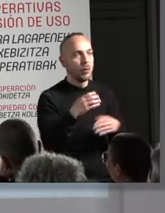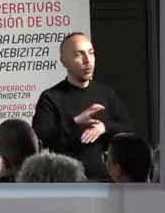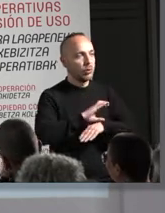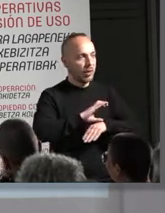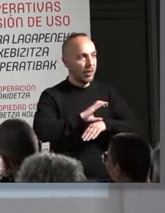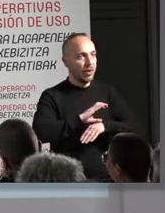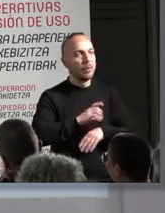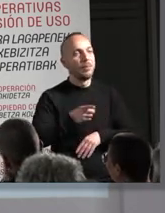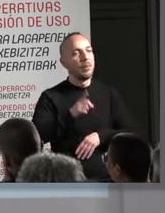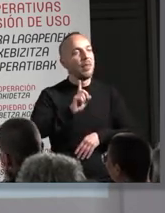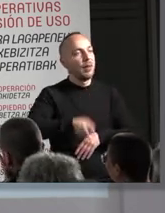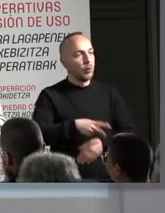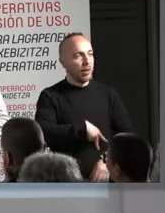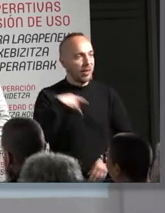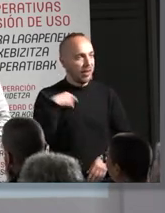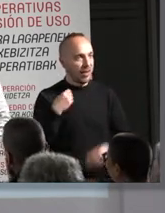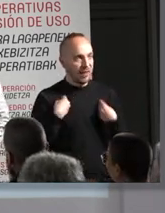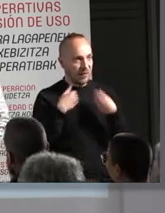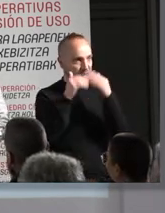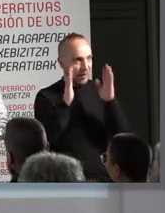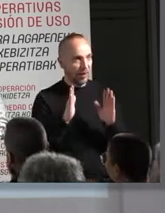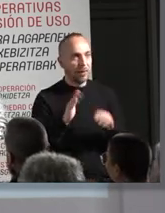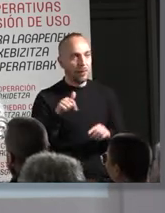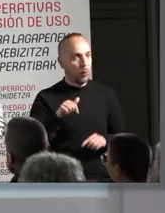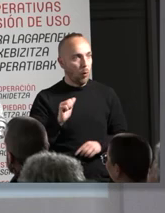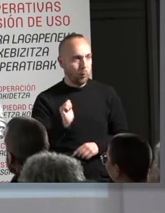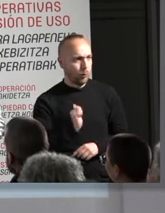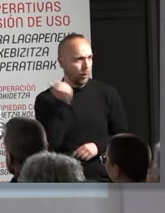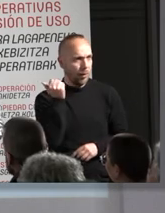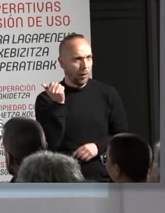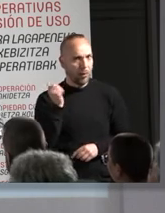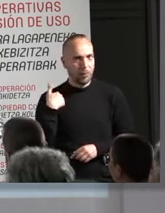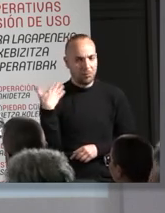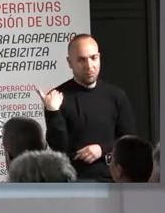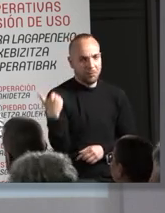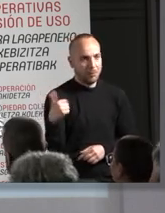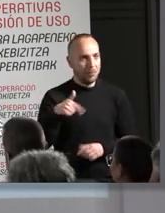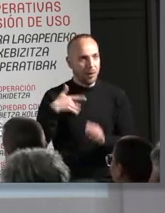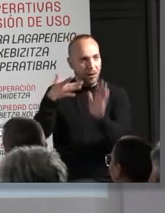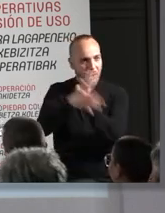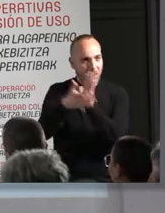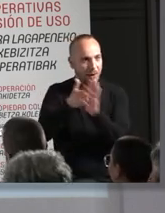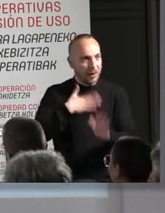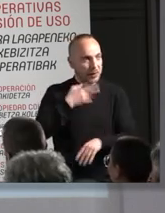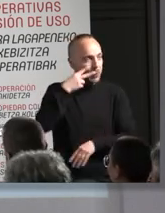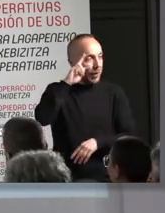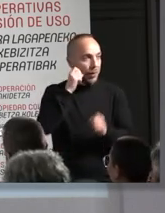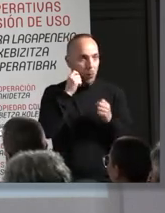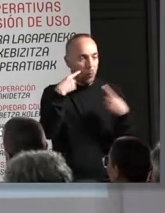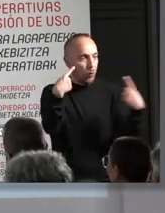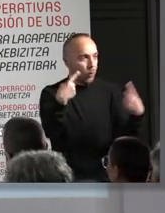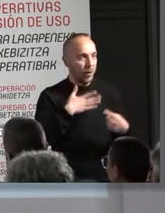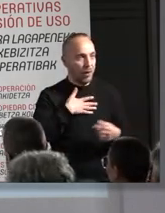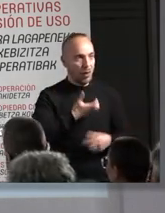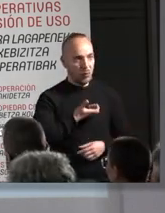directora general de Vivienda. Es una oportunidad poder venir a explicar aquí la experiencia pionera del Ayuntamiento